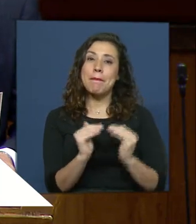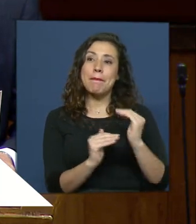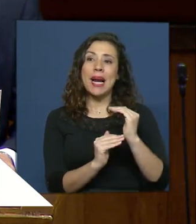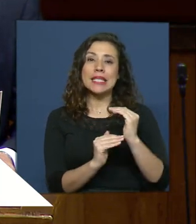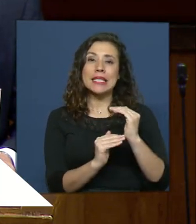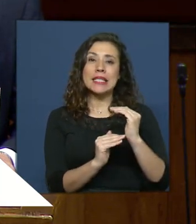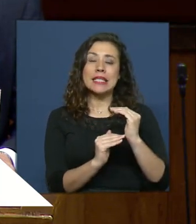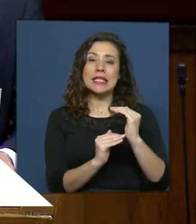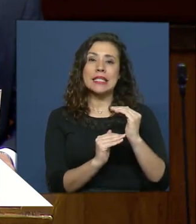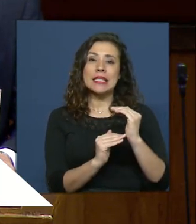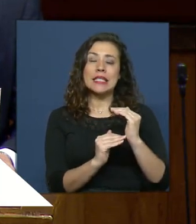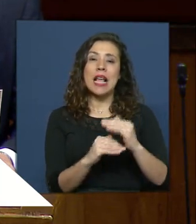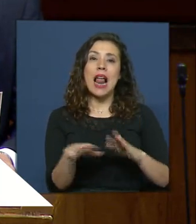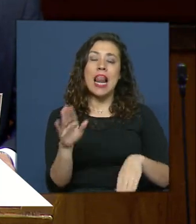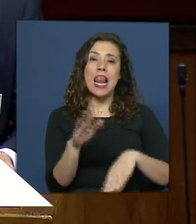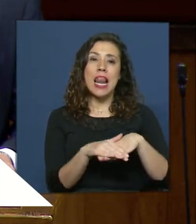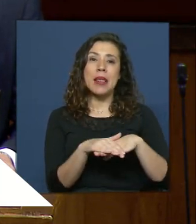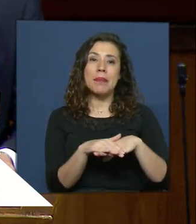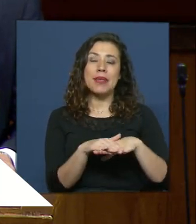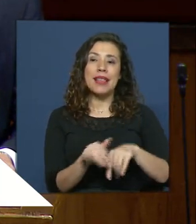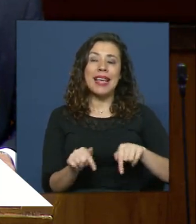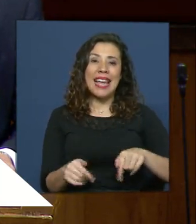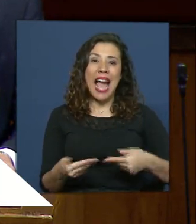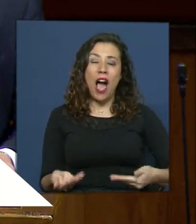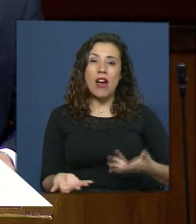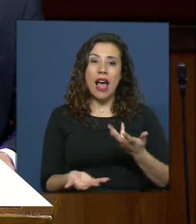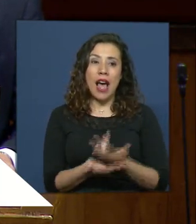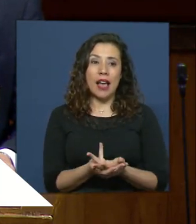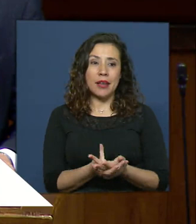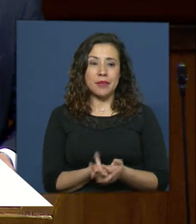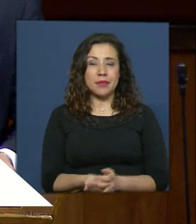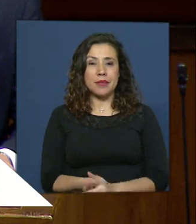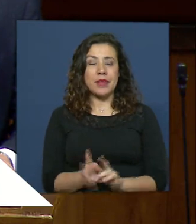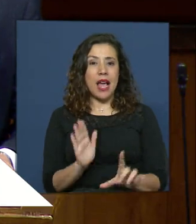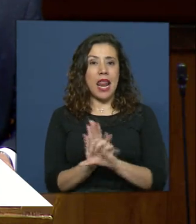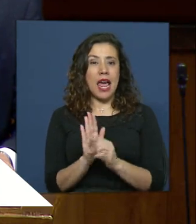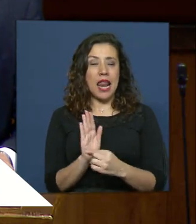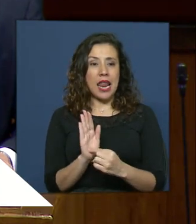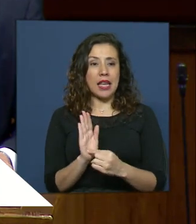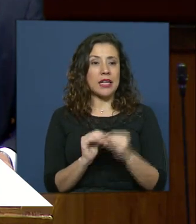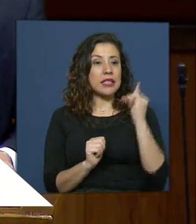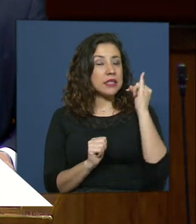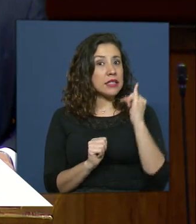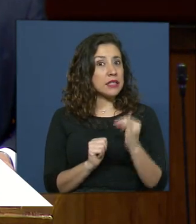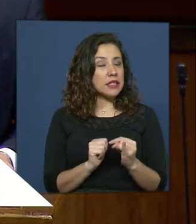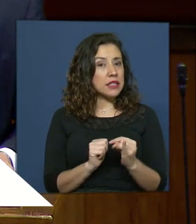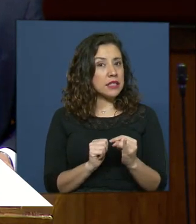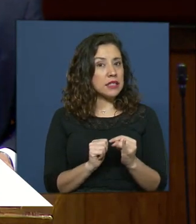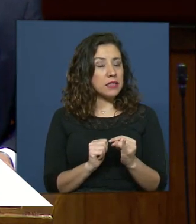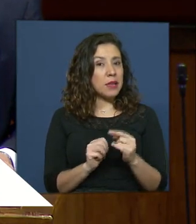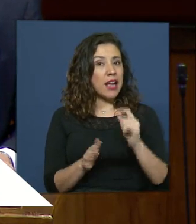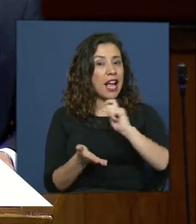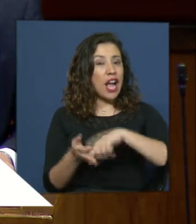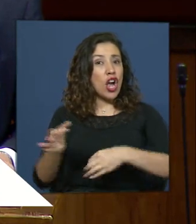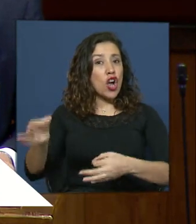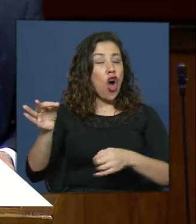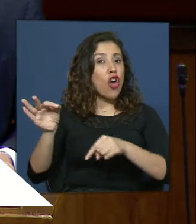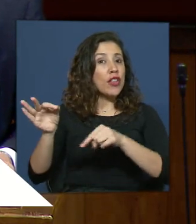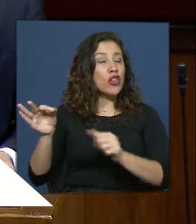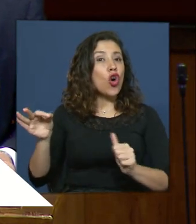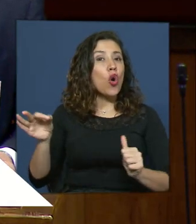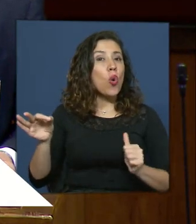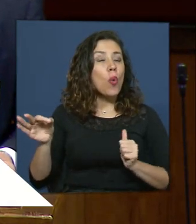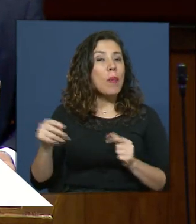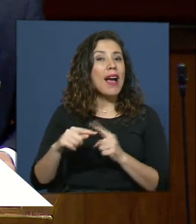superior a los límites actualmente establecidos por la ley, siempre que el contrato cumpla